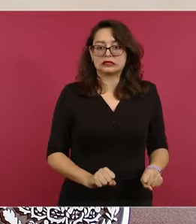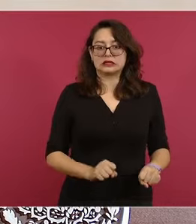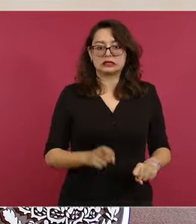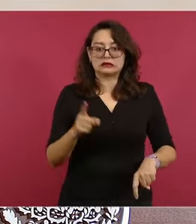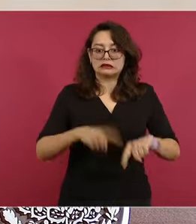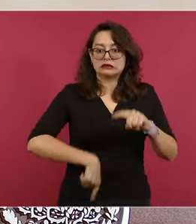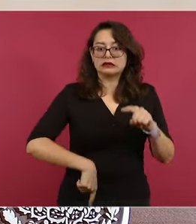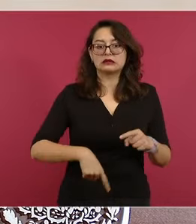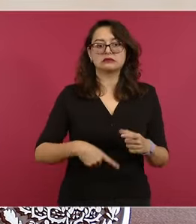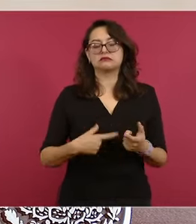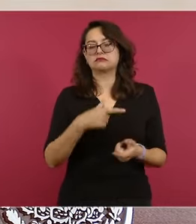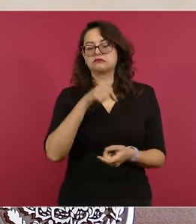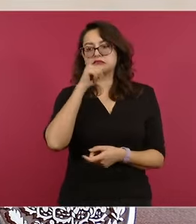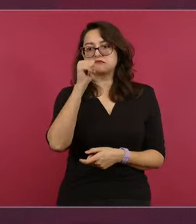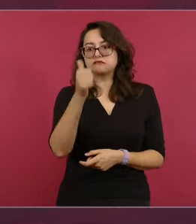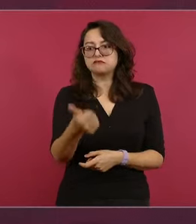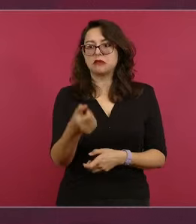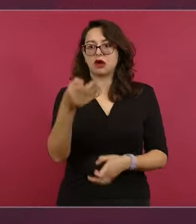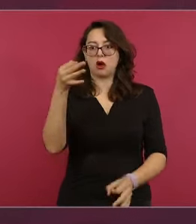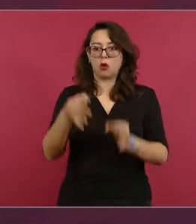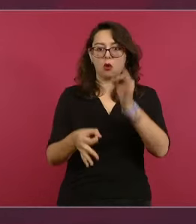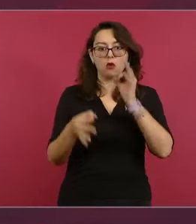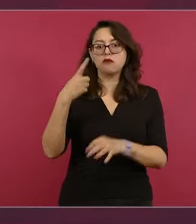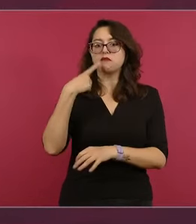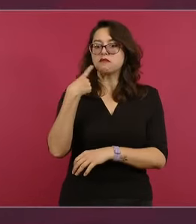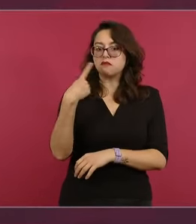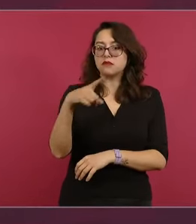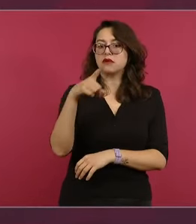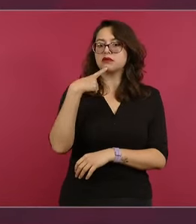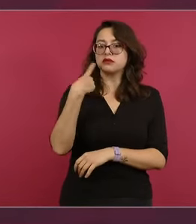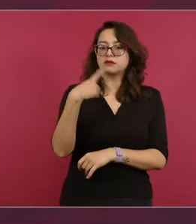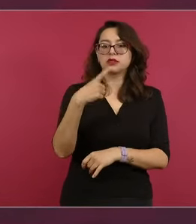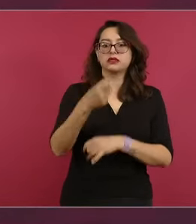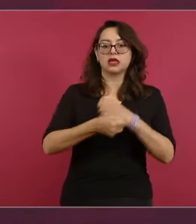despojen de sus tierras.